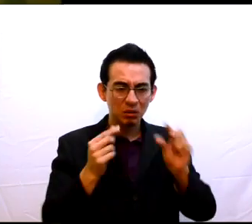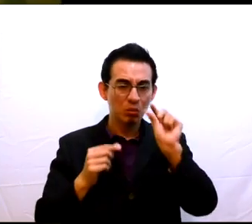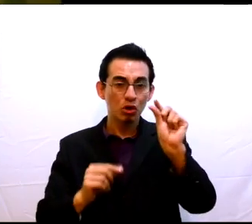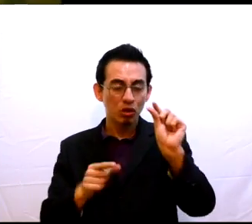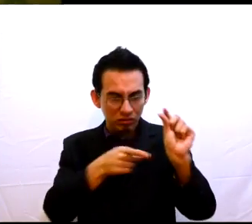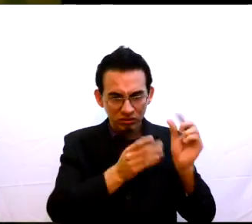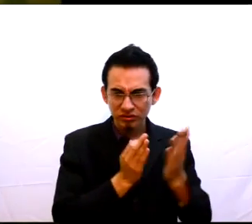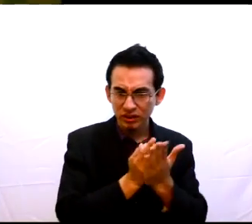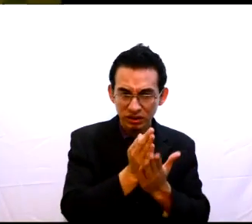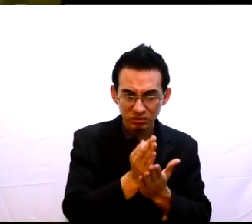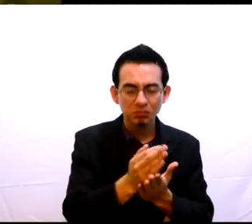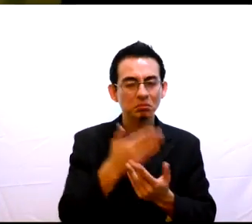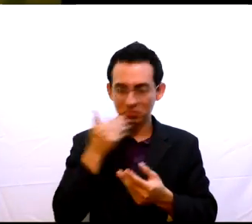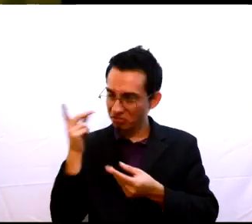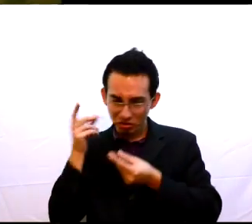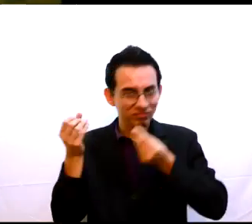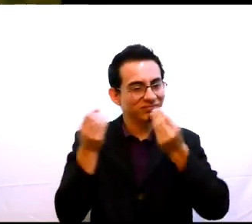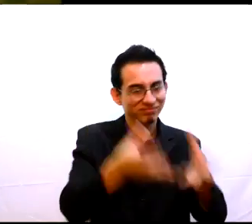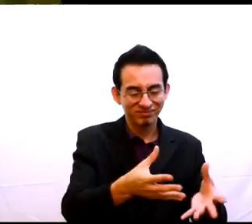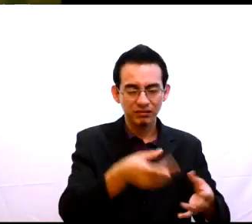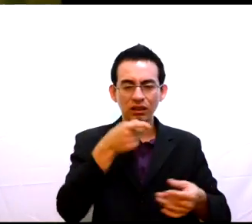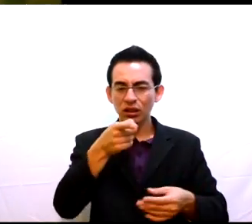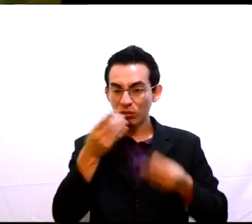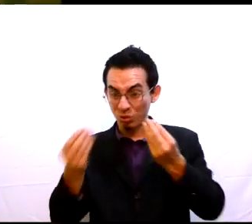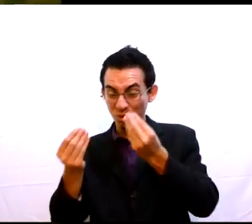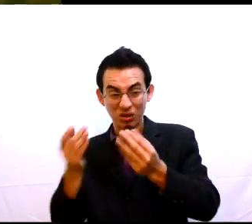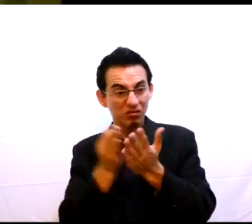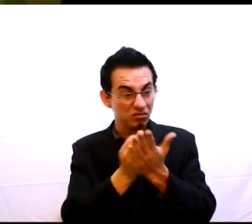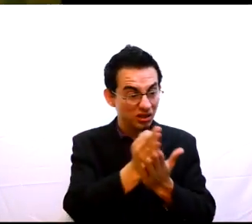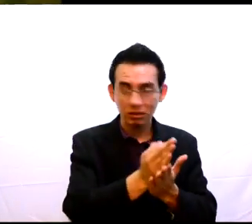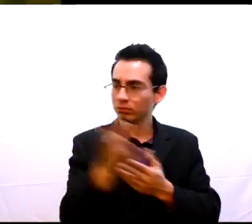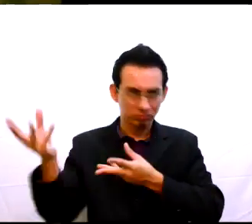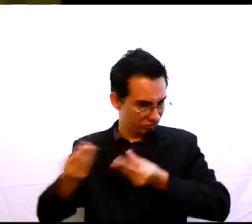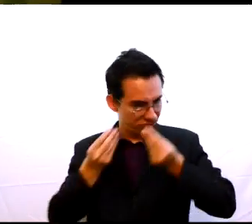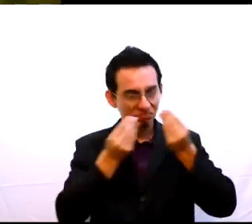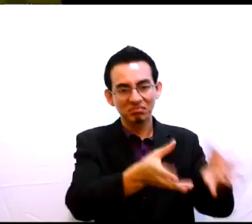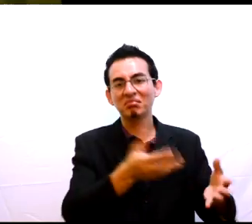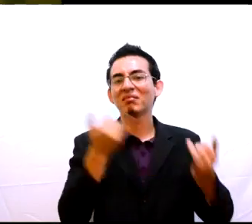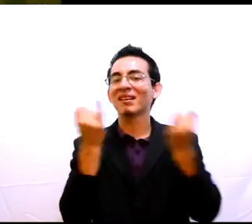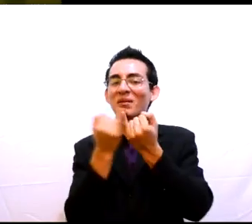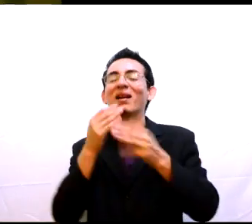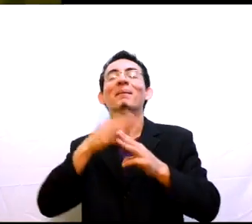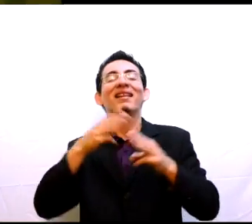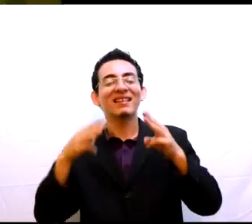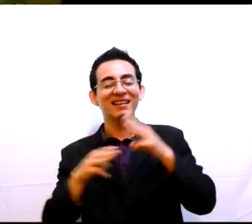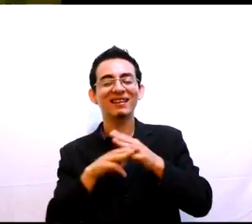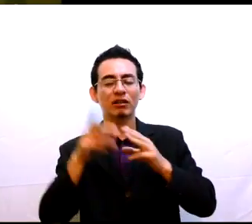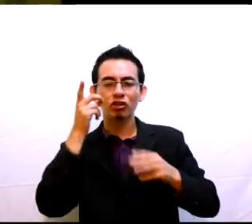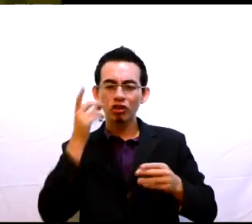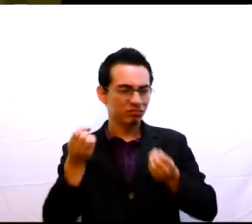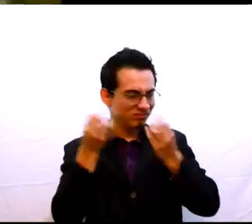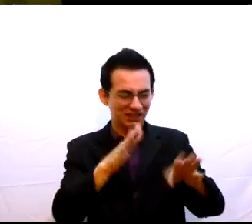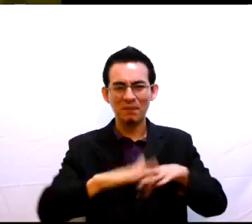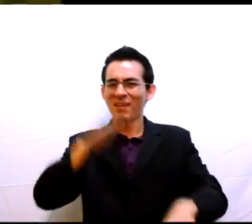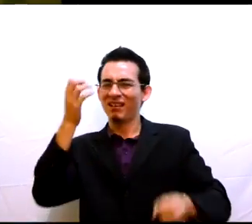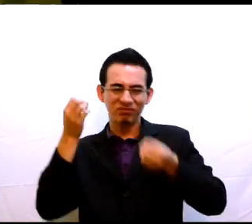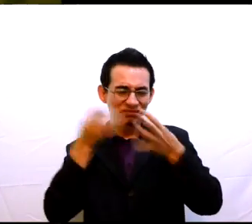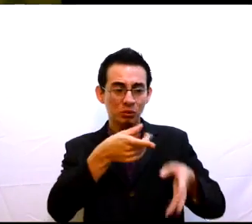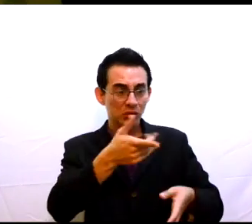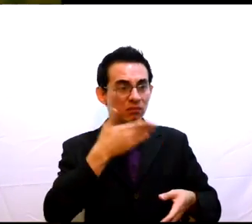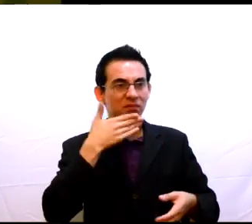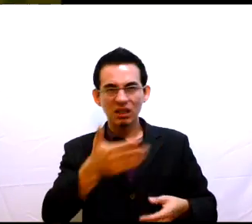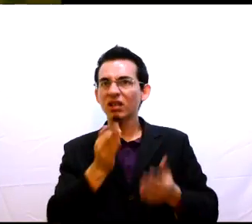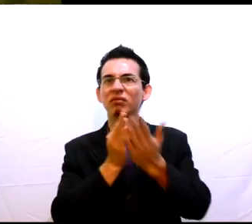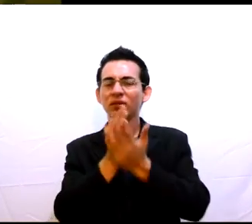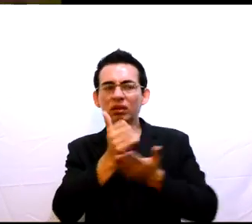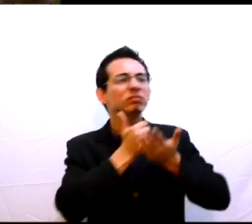ha sido fiel se refiere a lo que dios le dio y en ese momento sobre muchos a lo material lo multiplicó si el